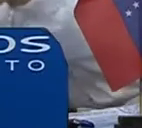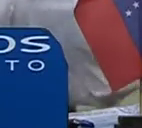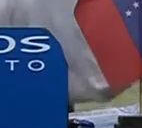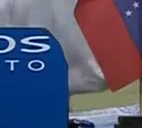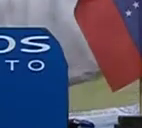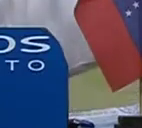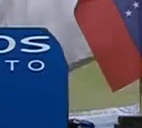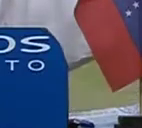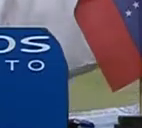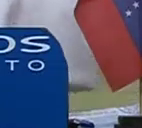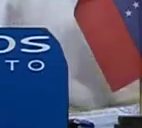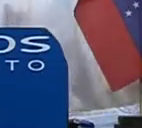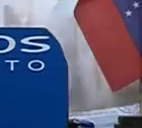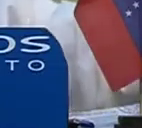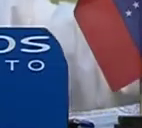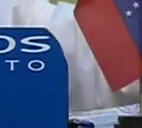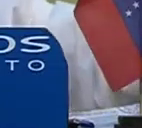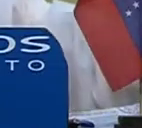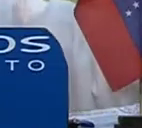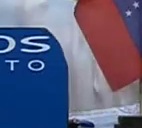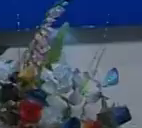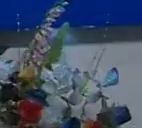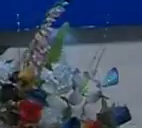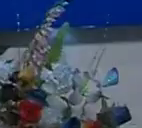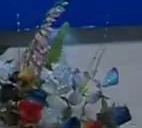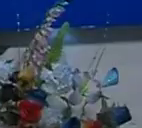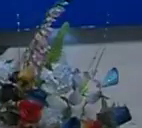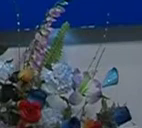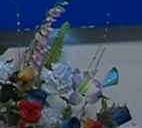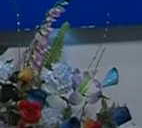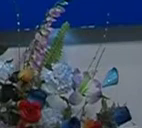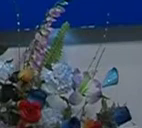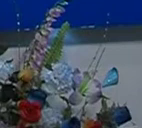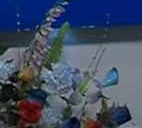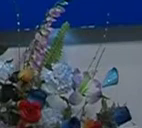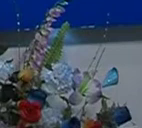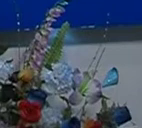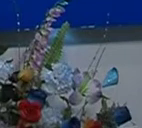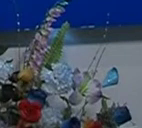y sin cerca, sin muro. Es el hombre cuyo espíritu